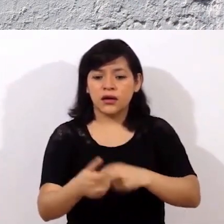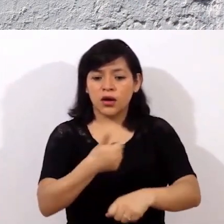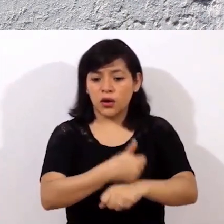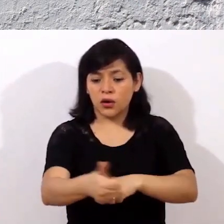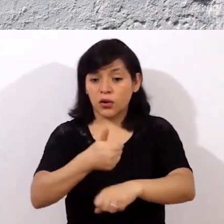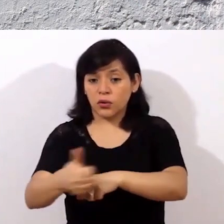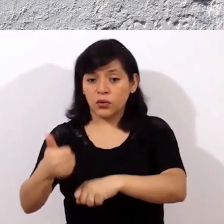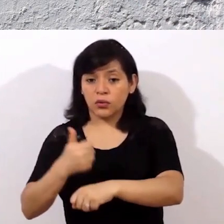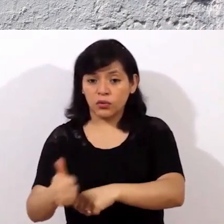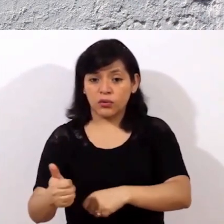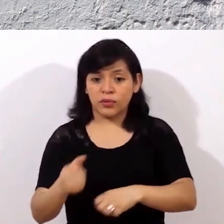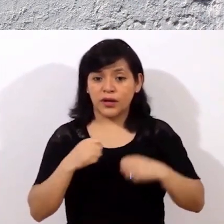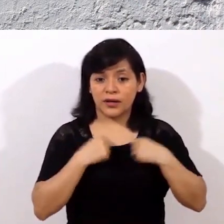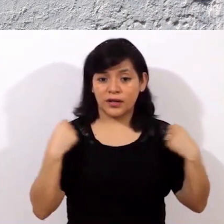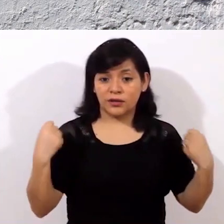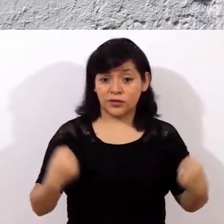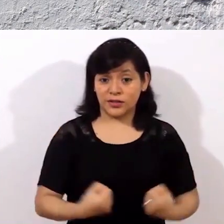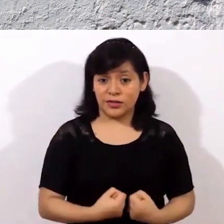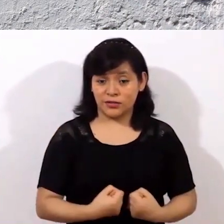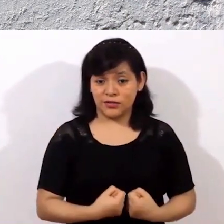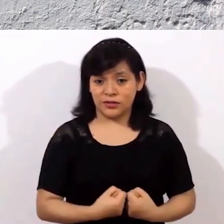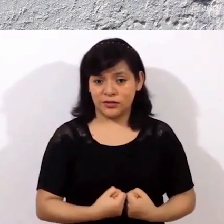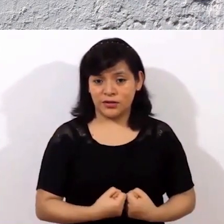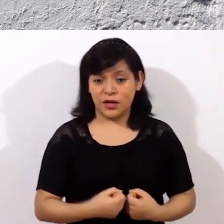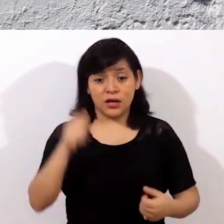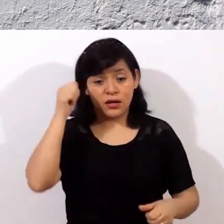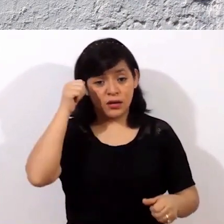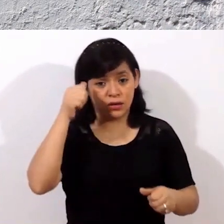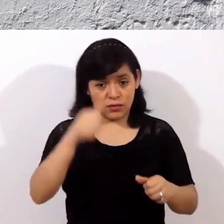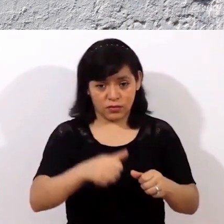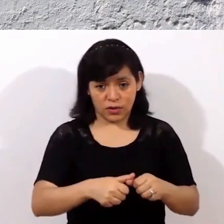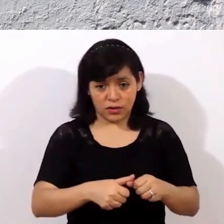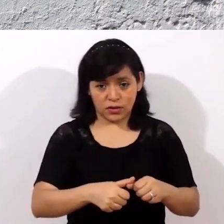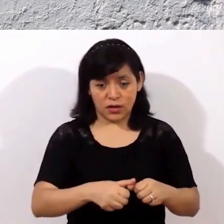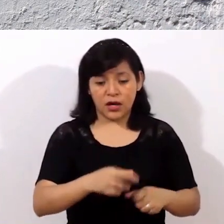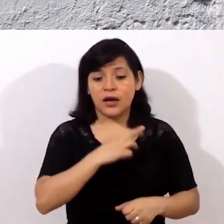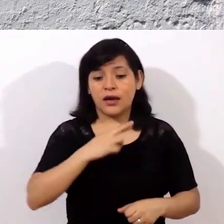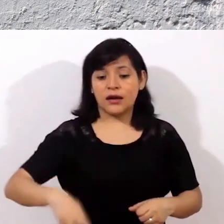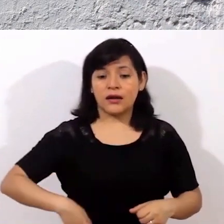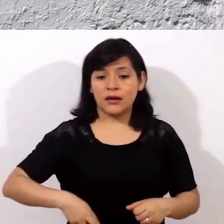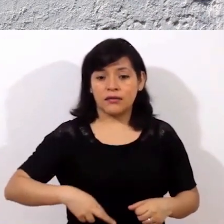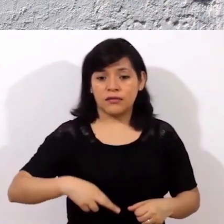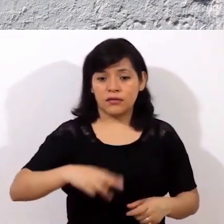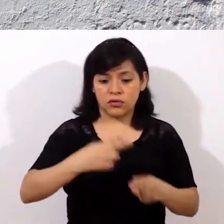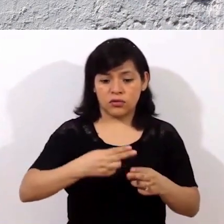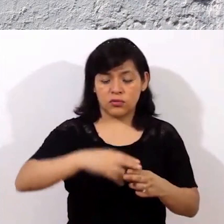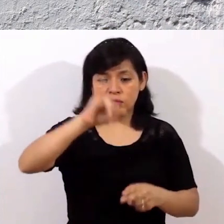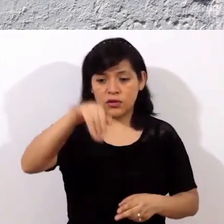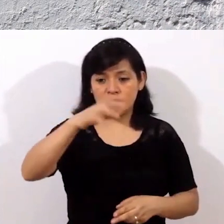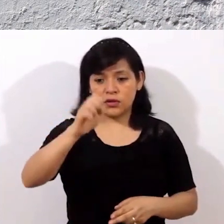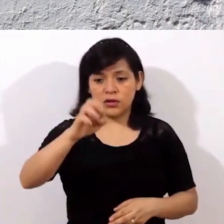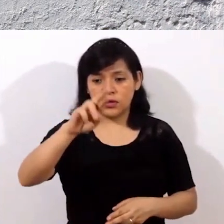estaba conformada, hay que renombrar otra vez a Jeroboam I. Desde aquel año que se dividió el